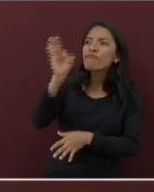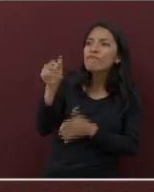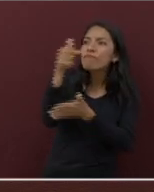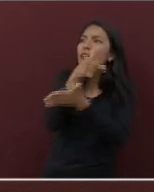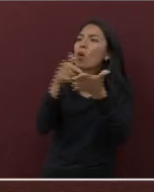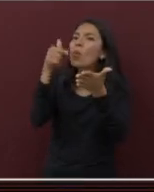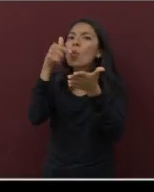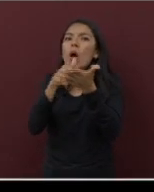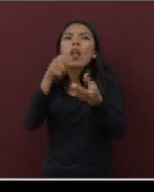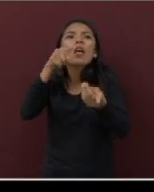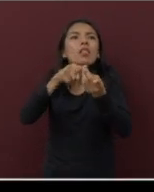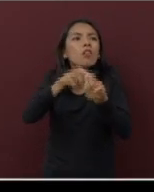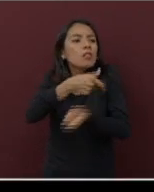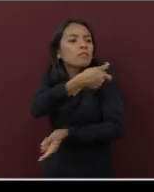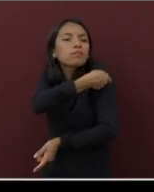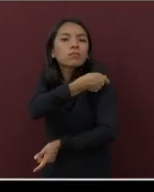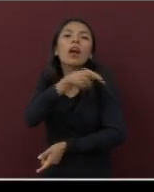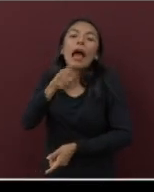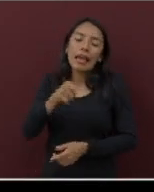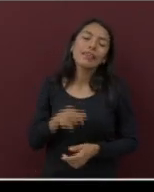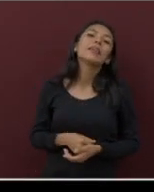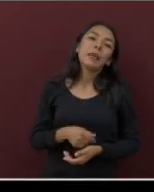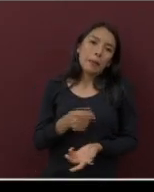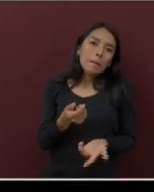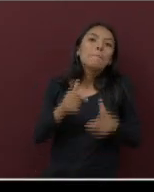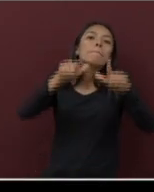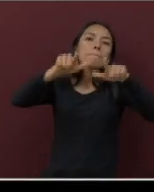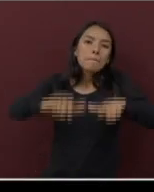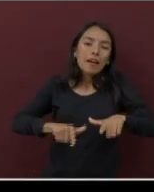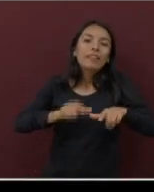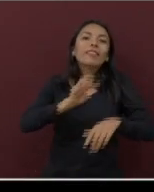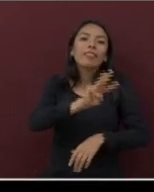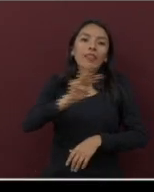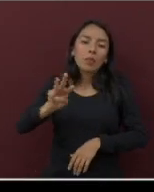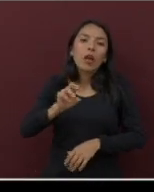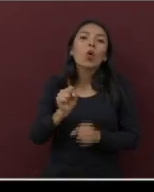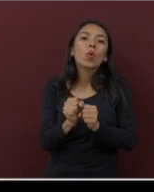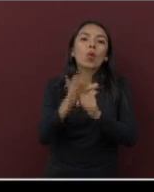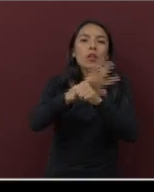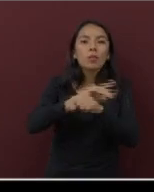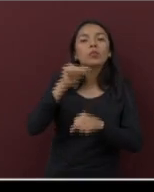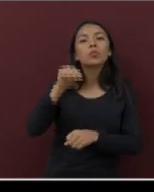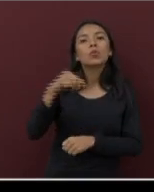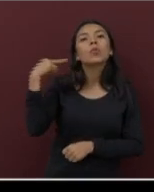sedes de vacunación la encuentran en la página oficial